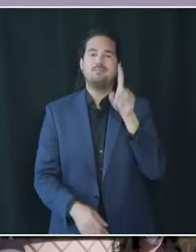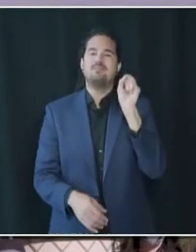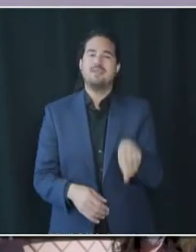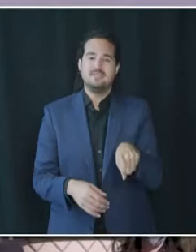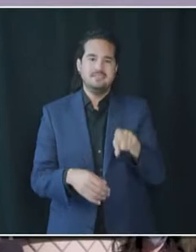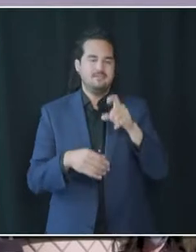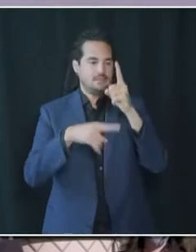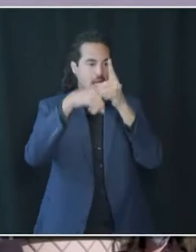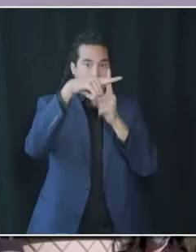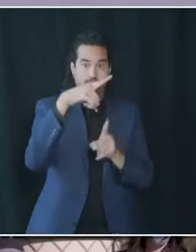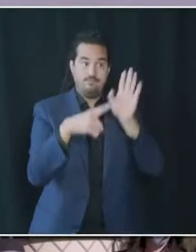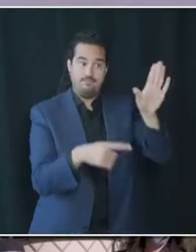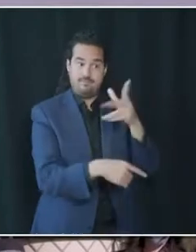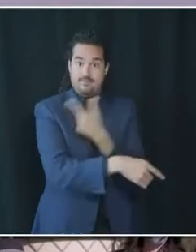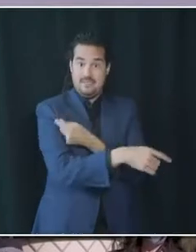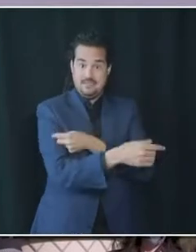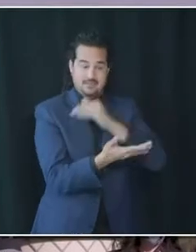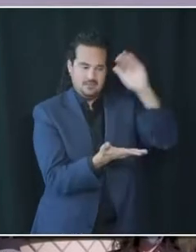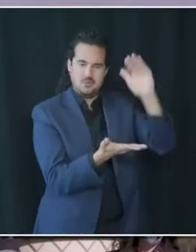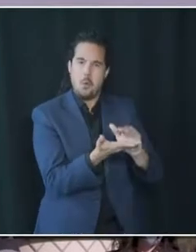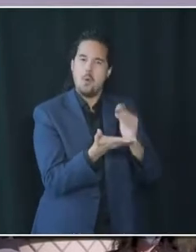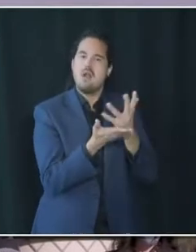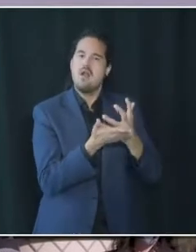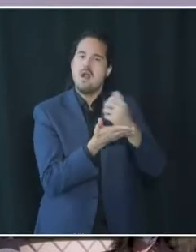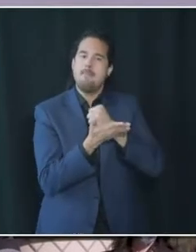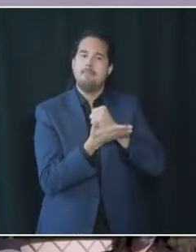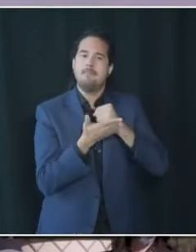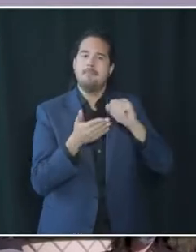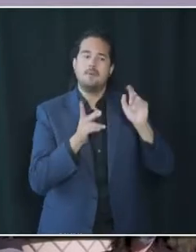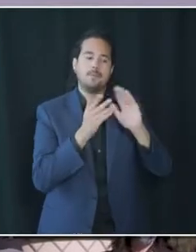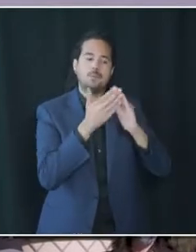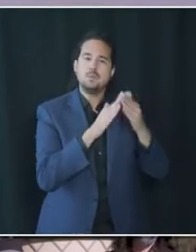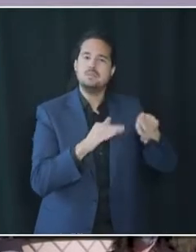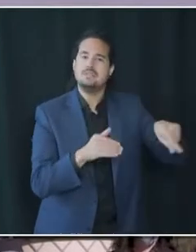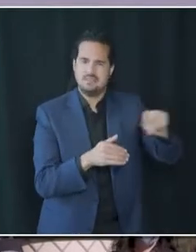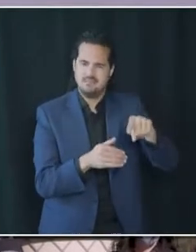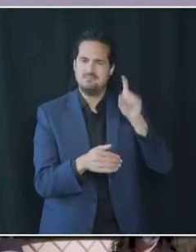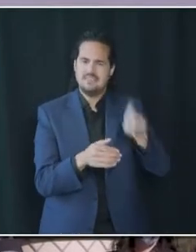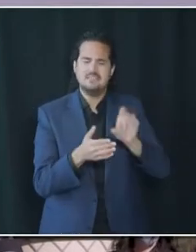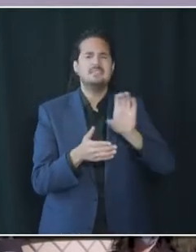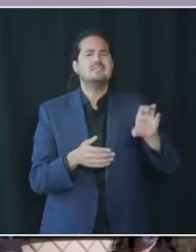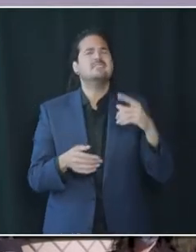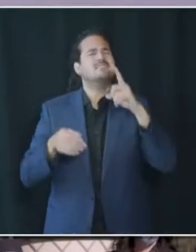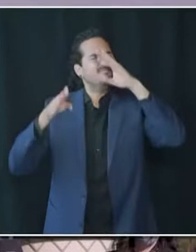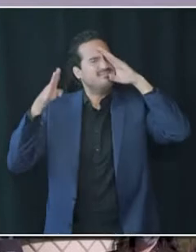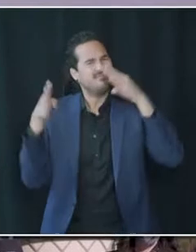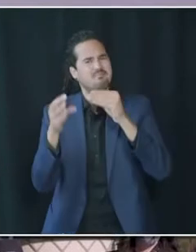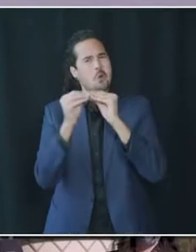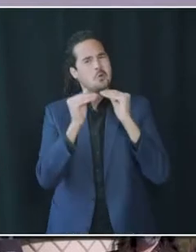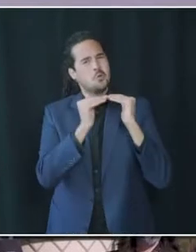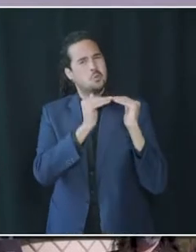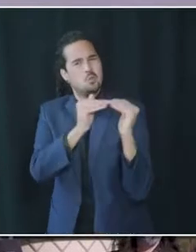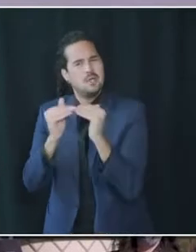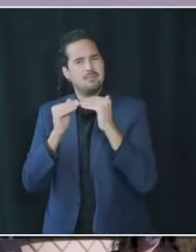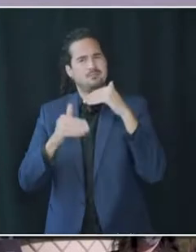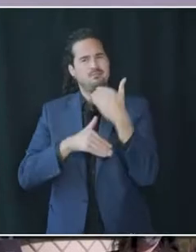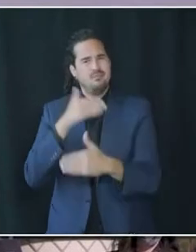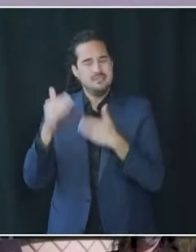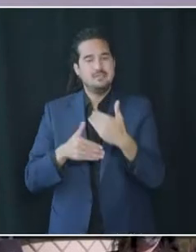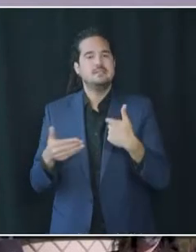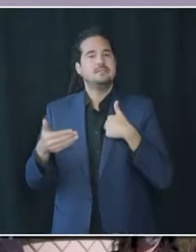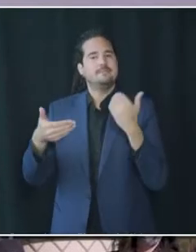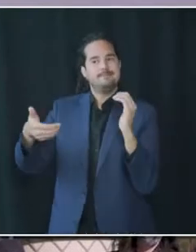estamos siendo más agresivos en ese sentido y como muchos de ustedes saben anunciamos una nueva sociedad conducción y